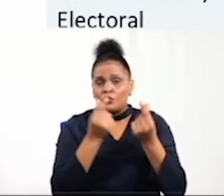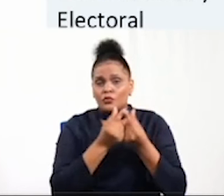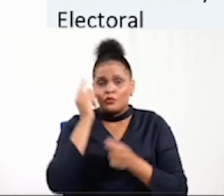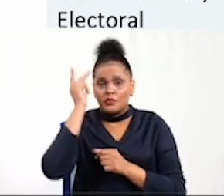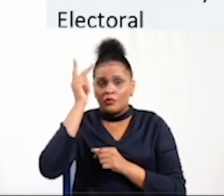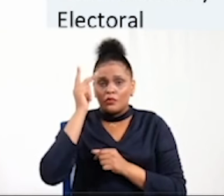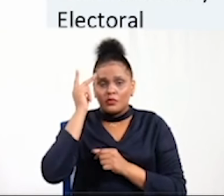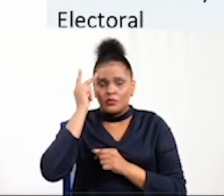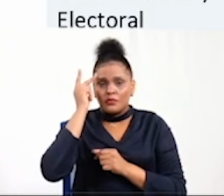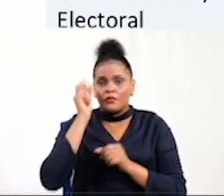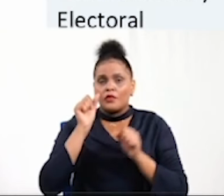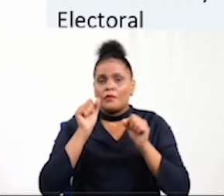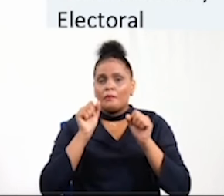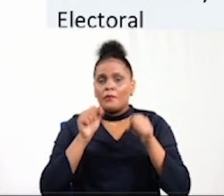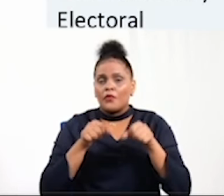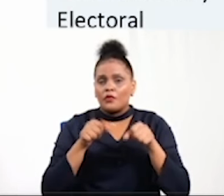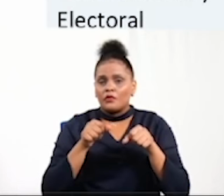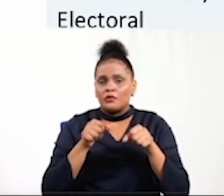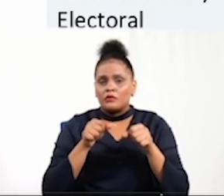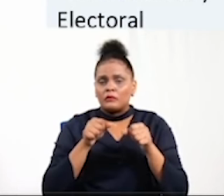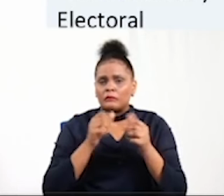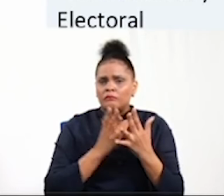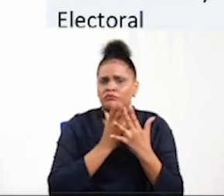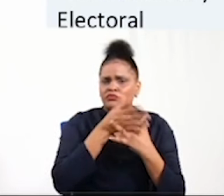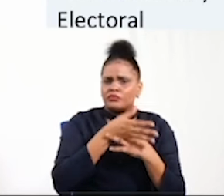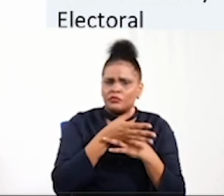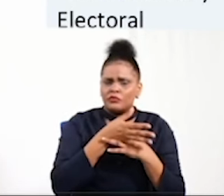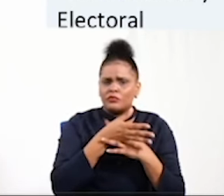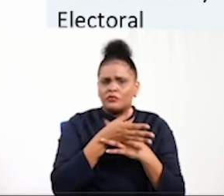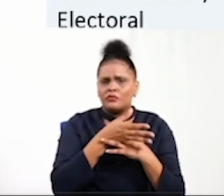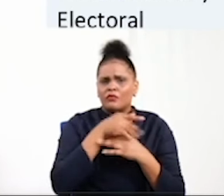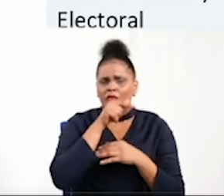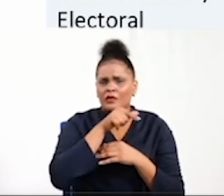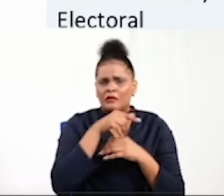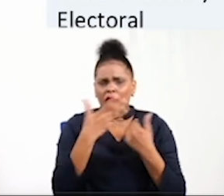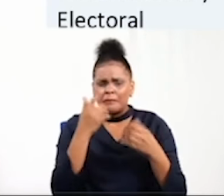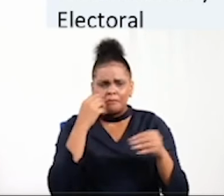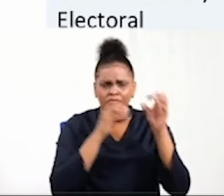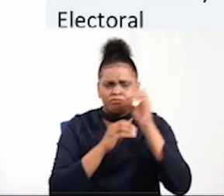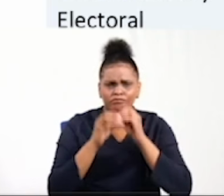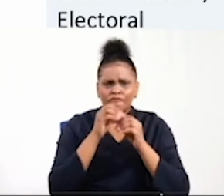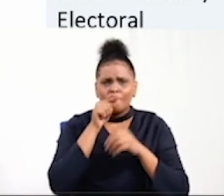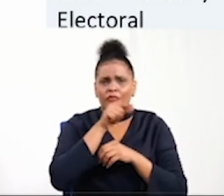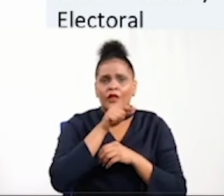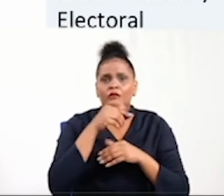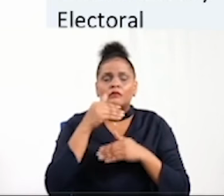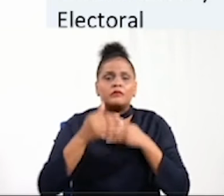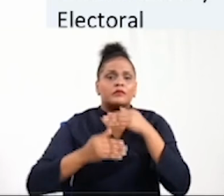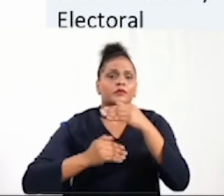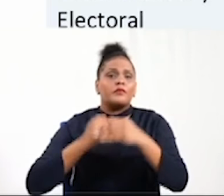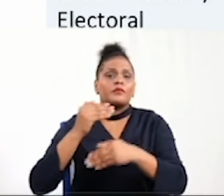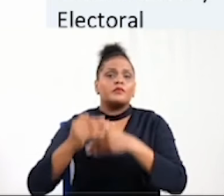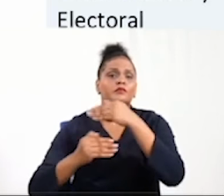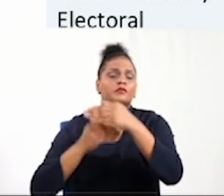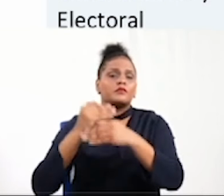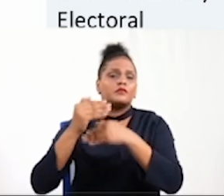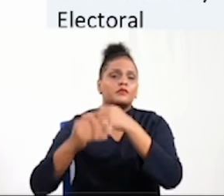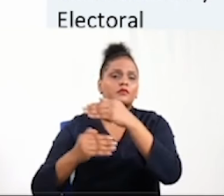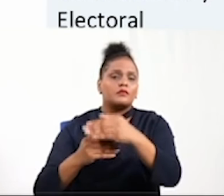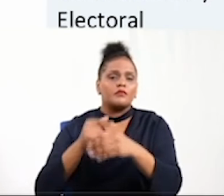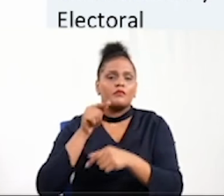algo que también se repite o sea la puntuación es intermedia y lo que encontramos en muchos partidos que hay un avance retórico y un